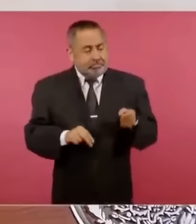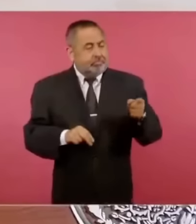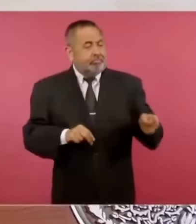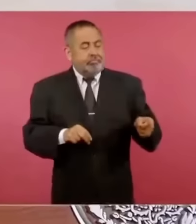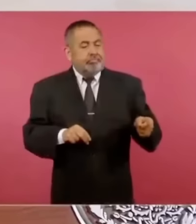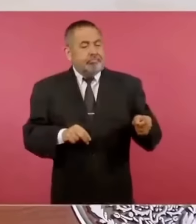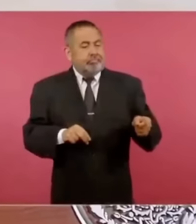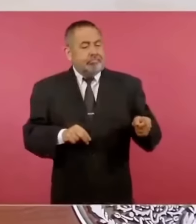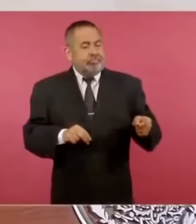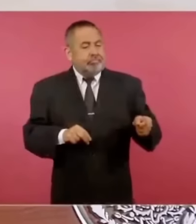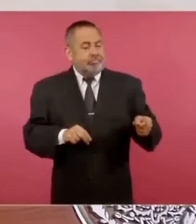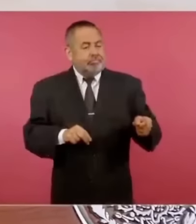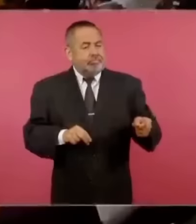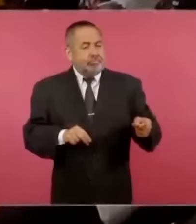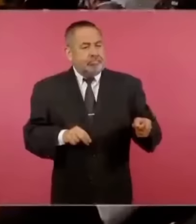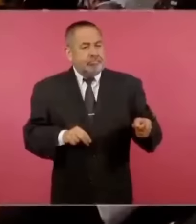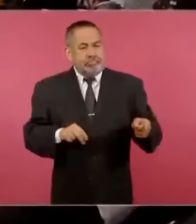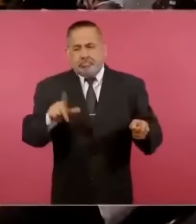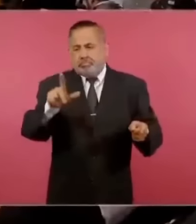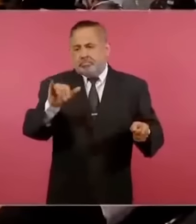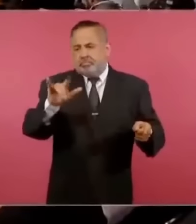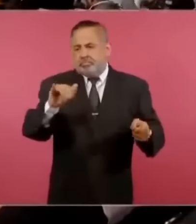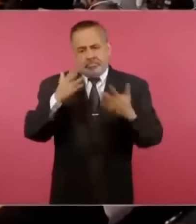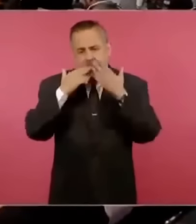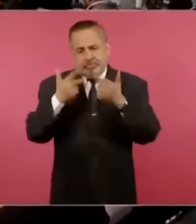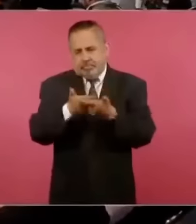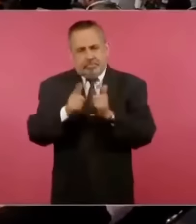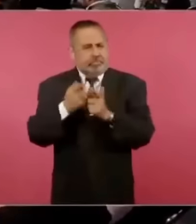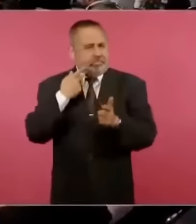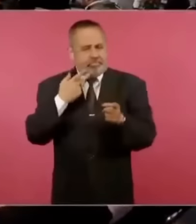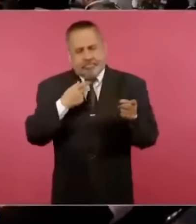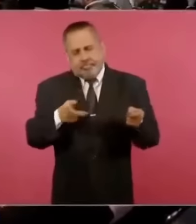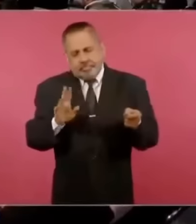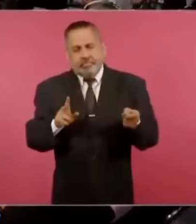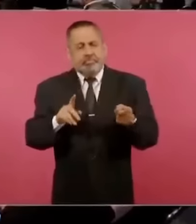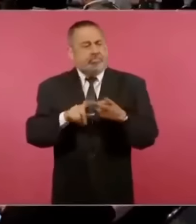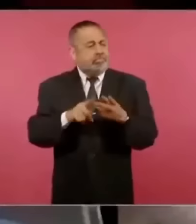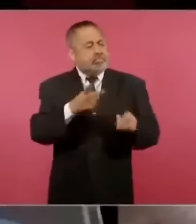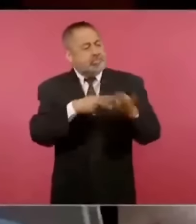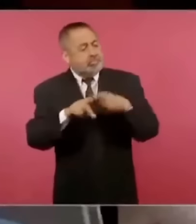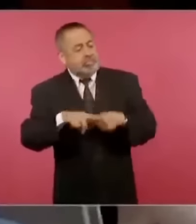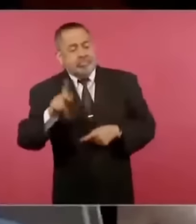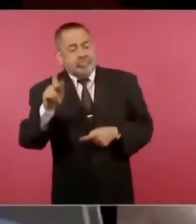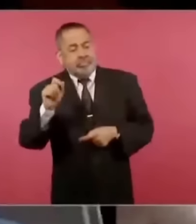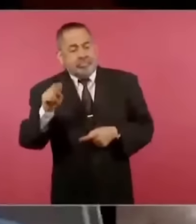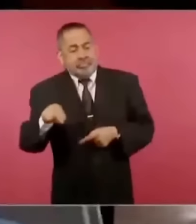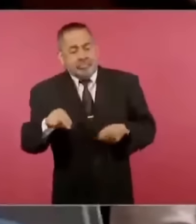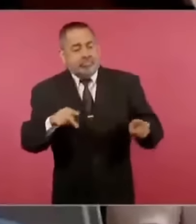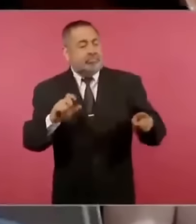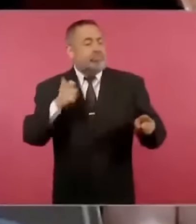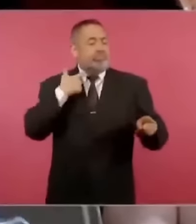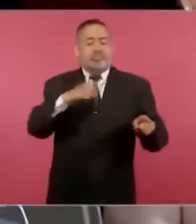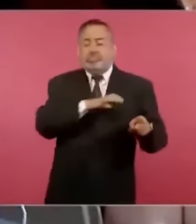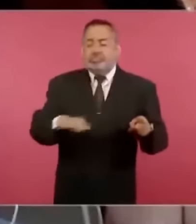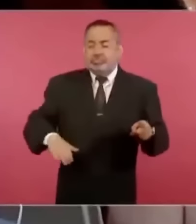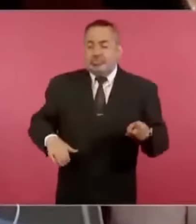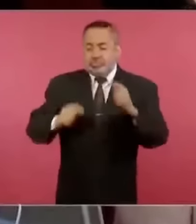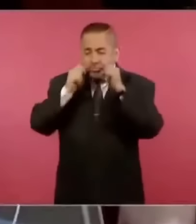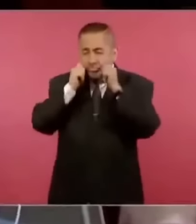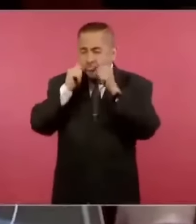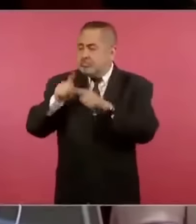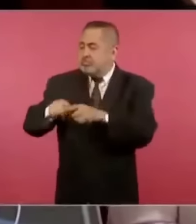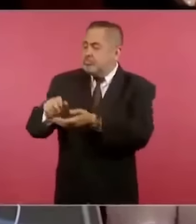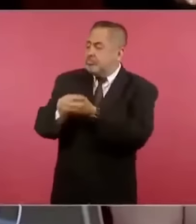y bueno, Lili no tiene partido, pero bueno, viniendo del PAN, fueron candidatas sin importar las